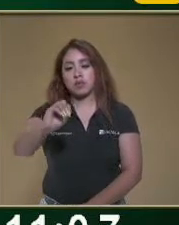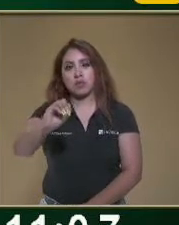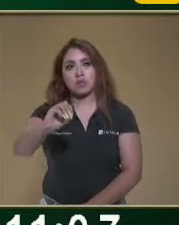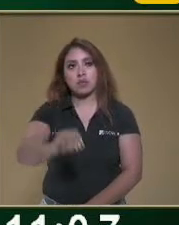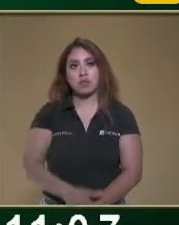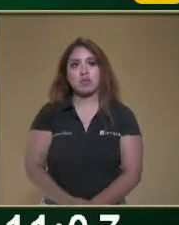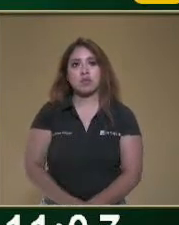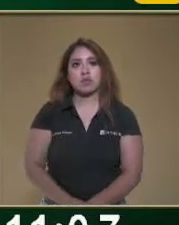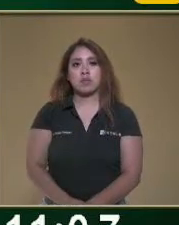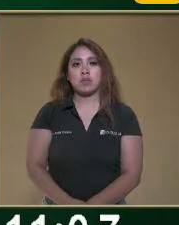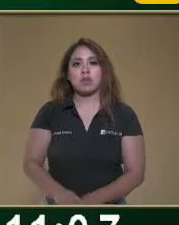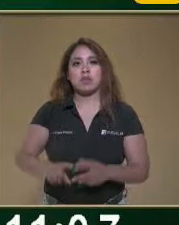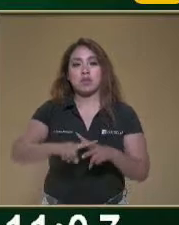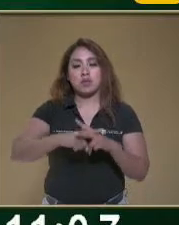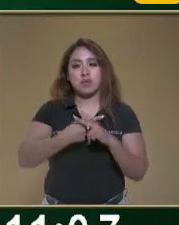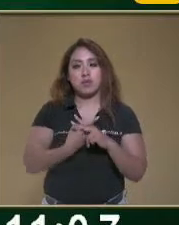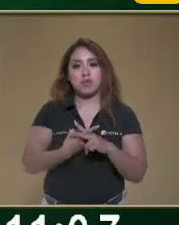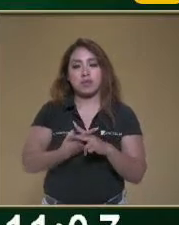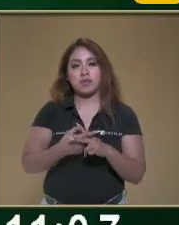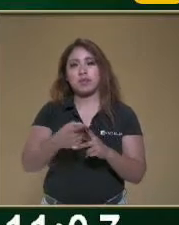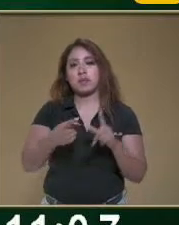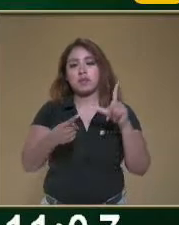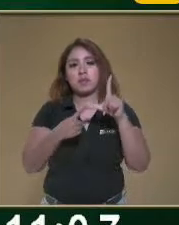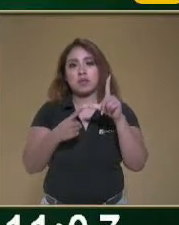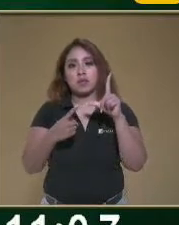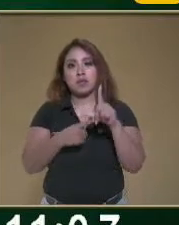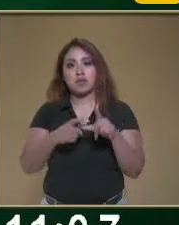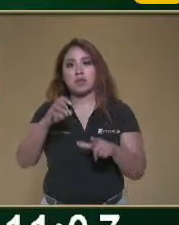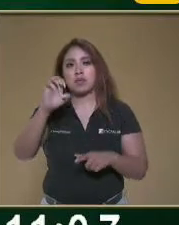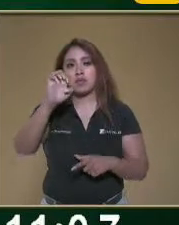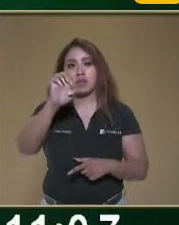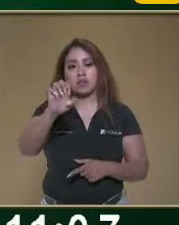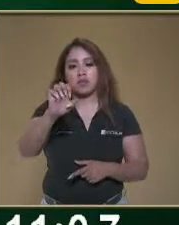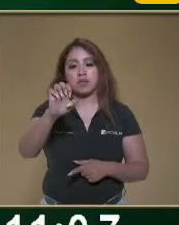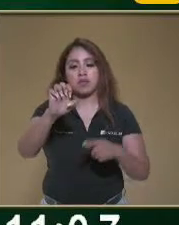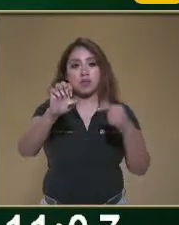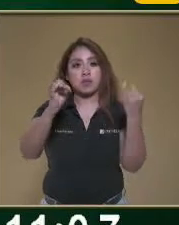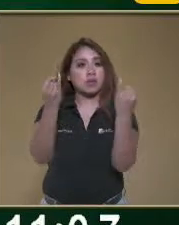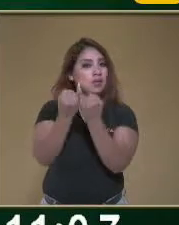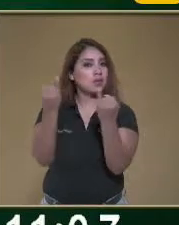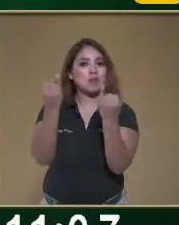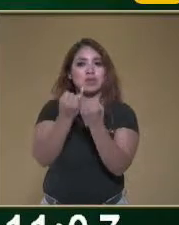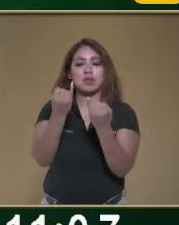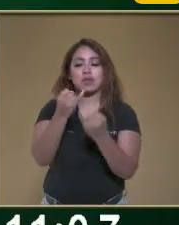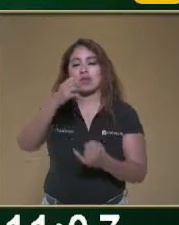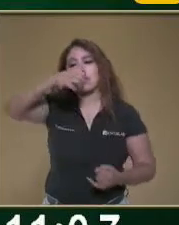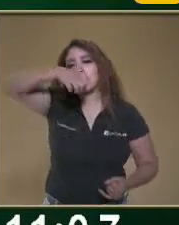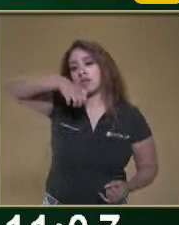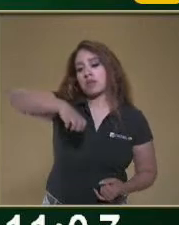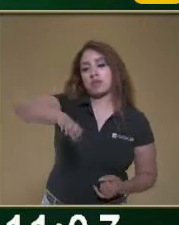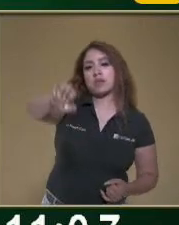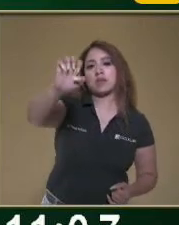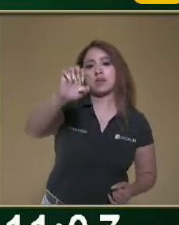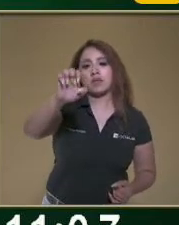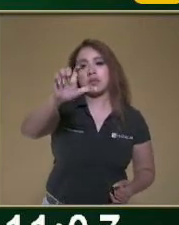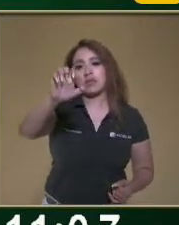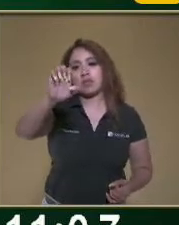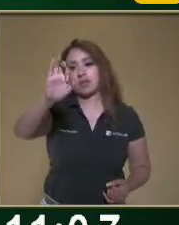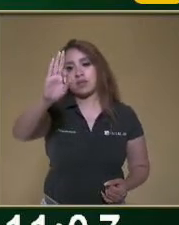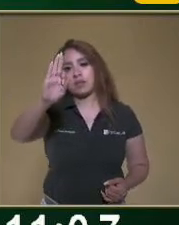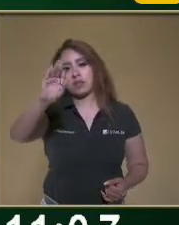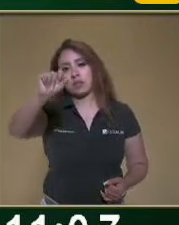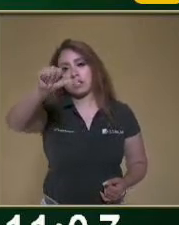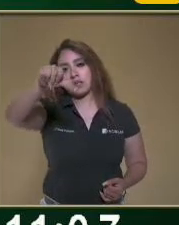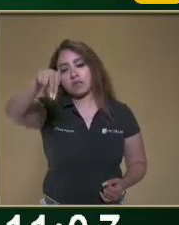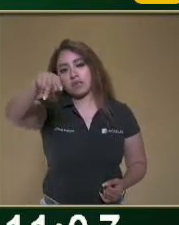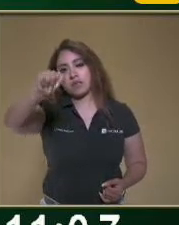empieza con la letra E. De elefante. Así es, maestra. Y otra palabra que empieza